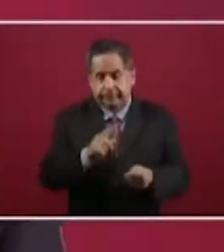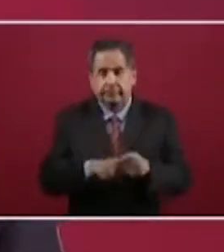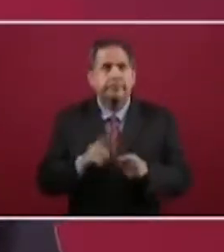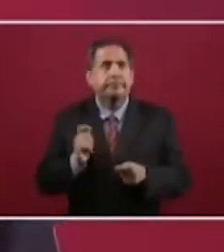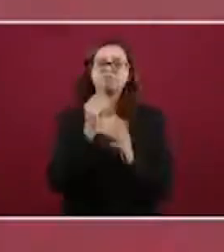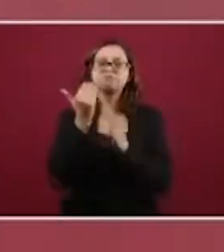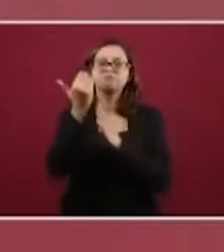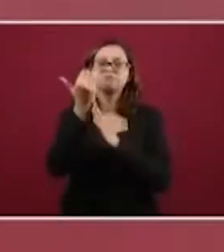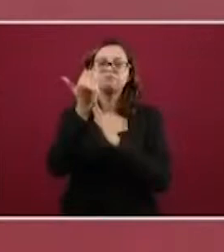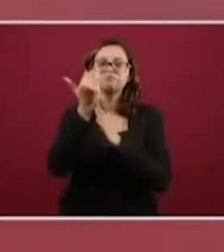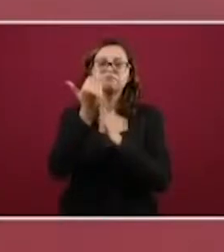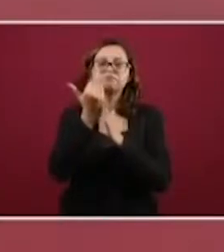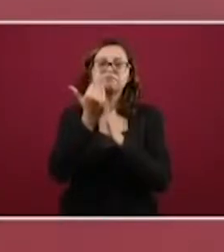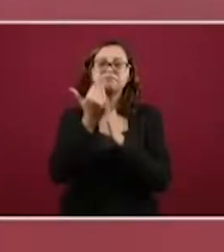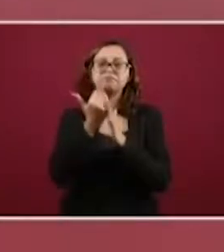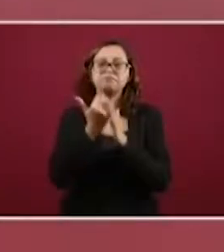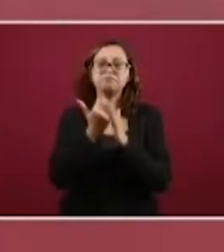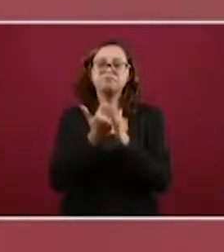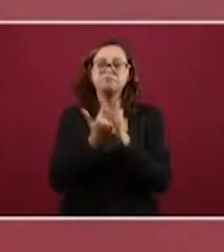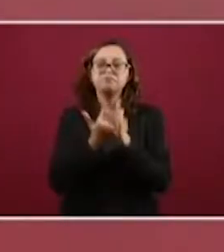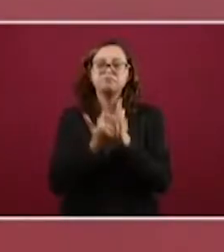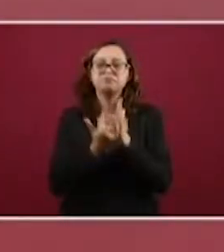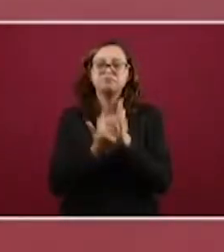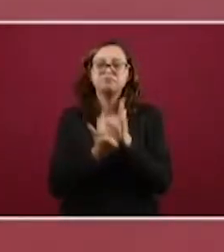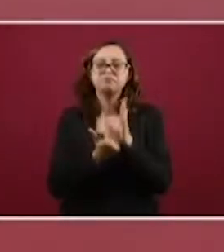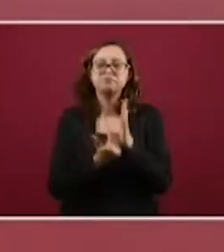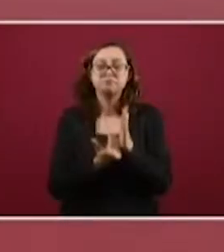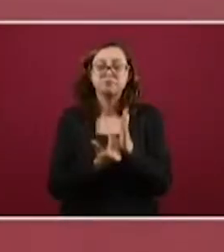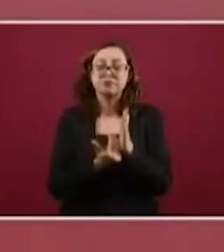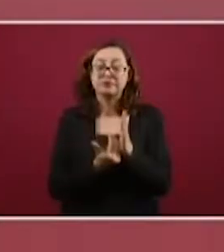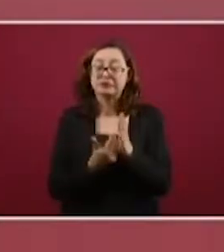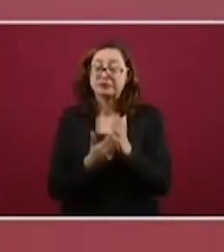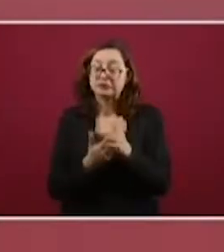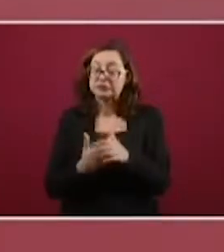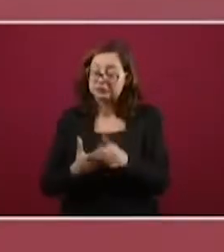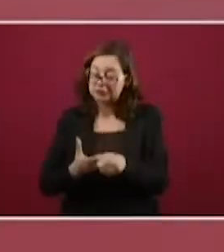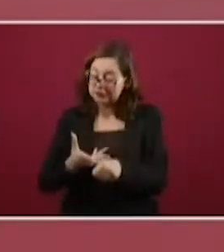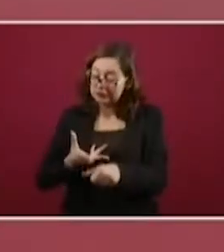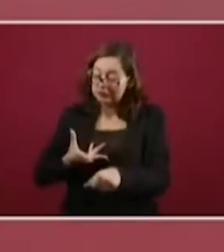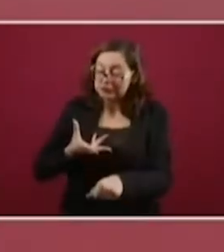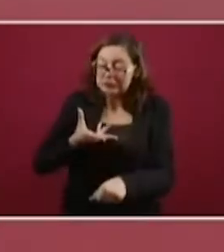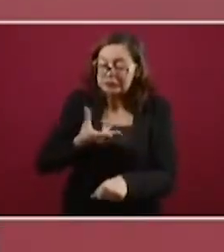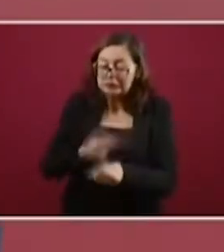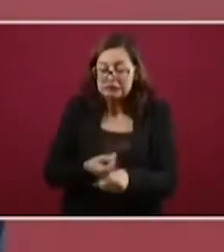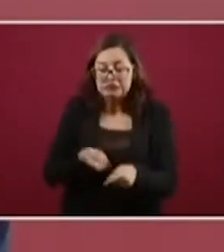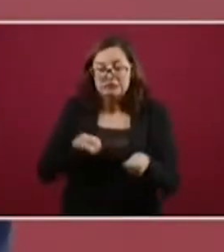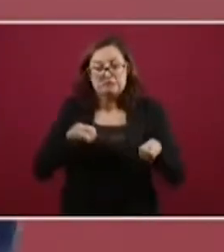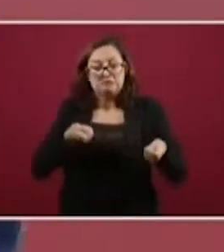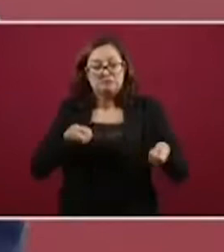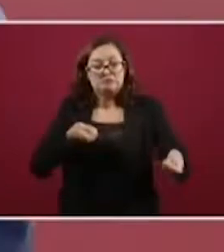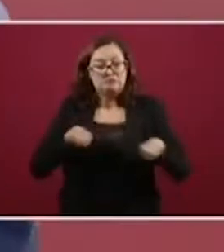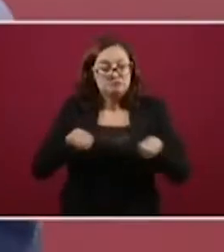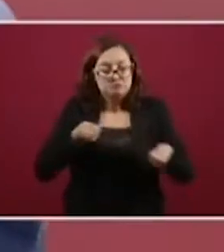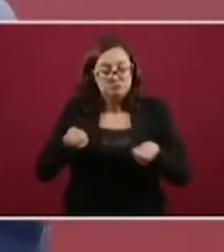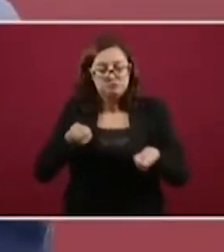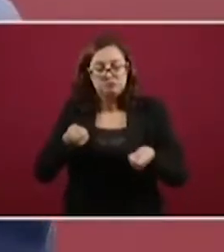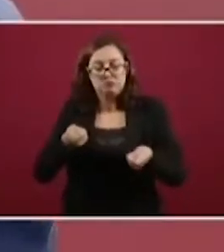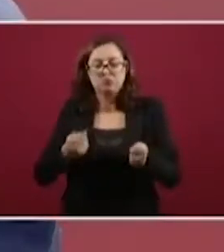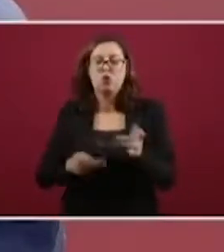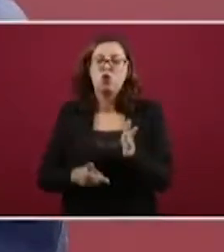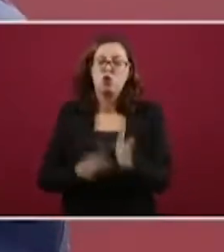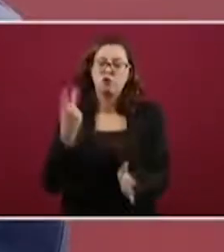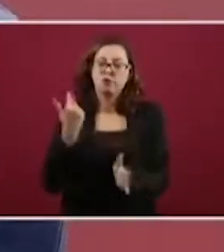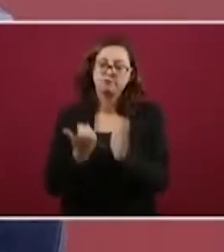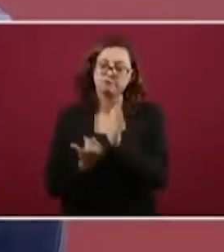dicho paquete se construyó bajo los principios de austeridad disciplina fiscal y eficiencia tributaria y